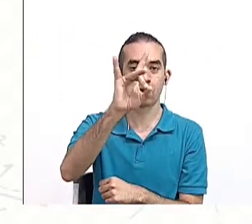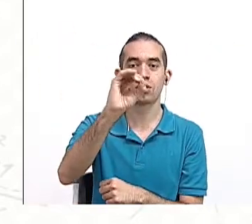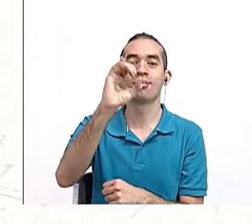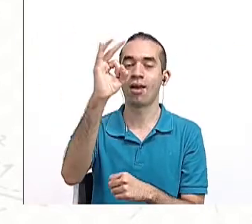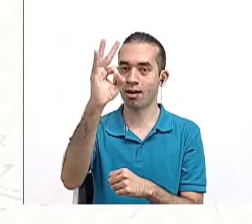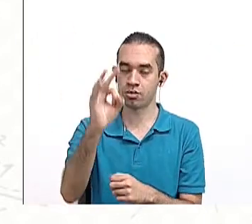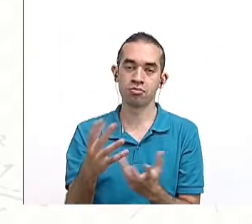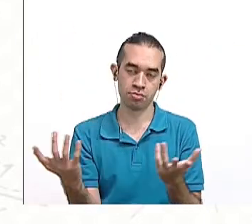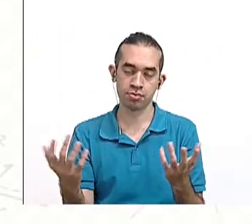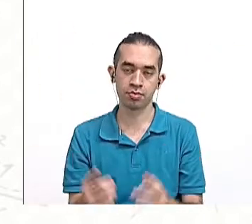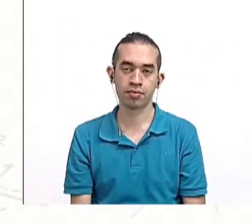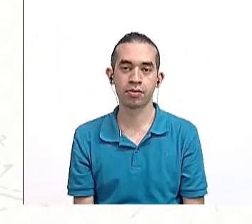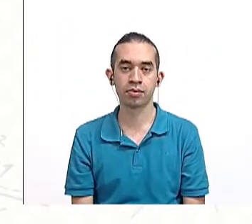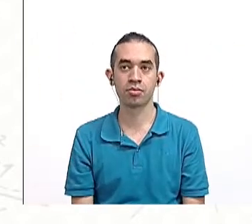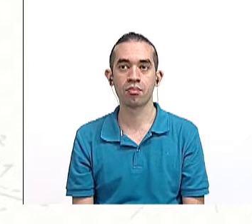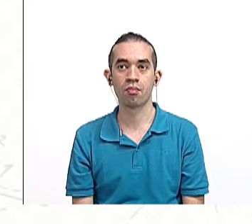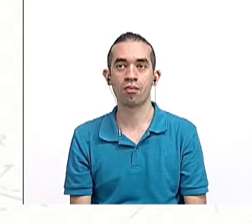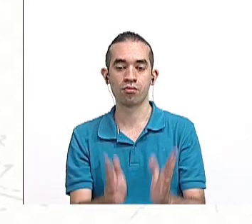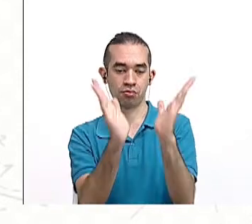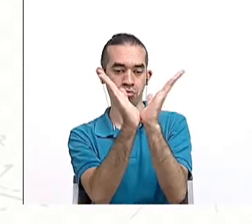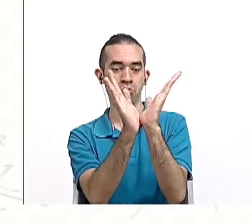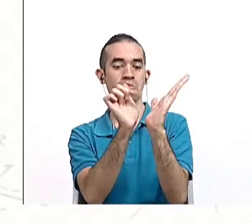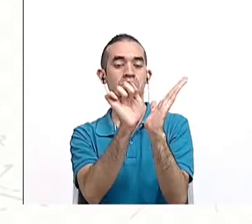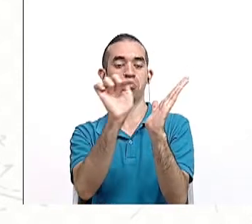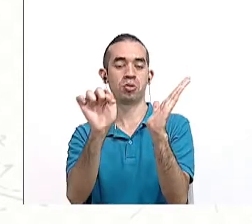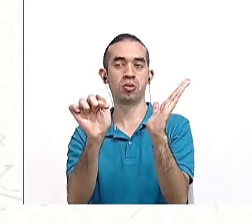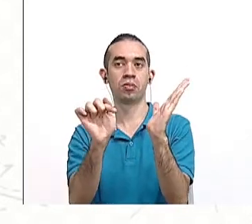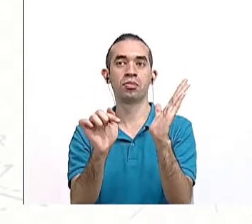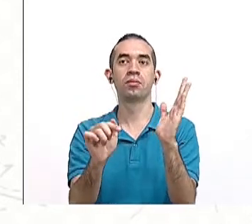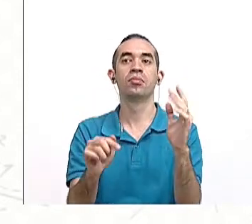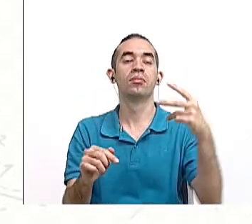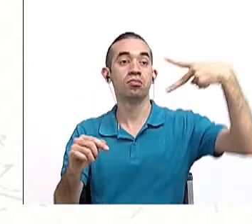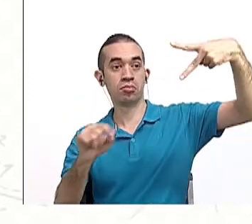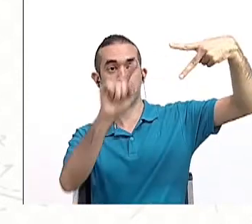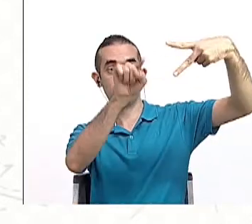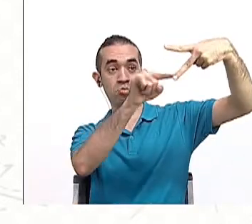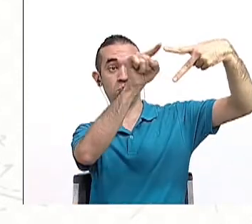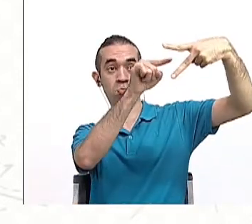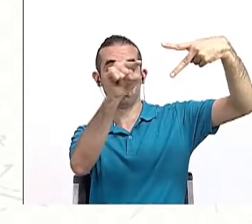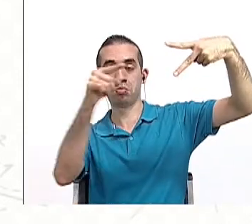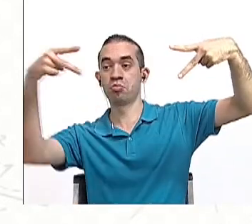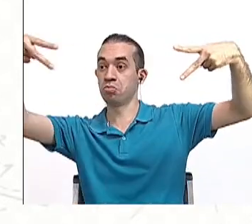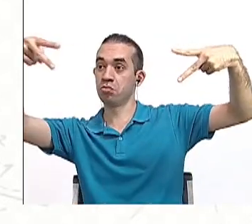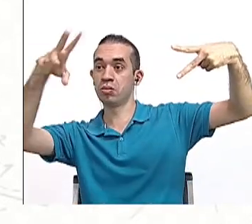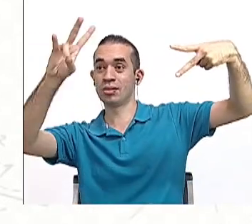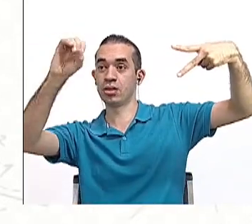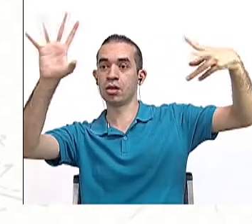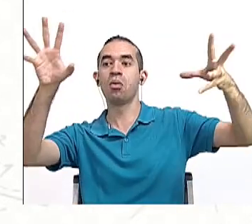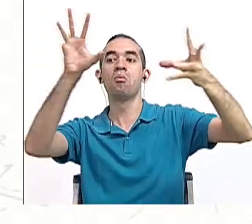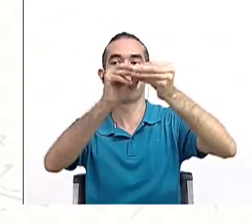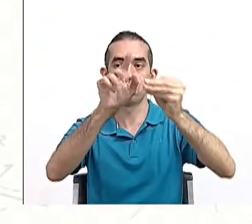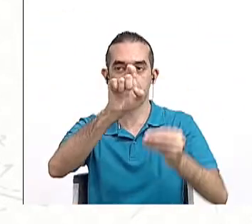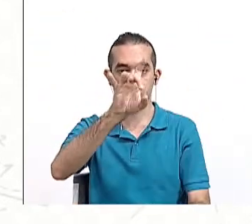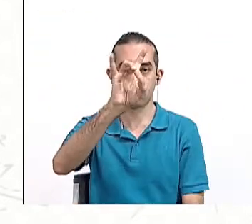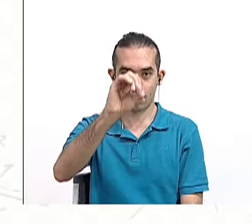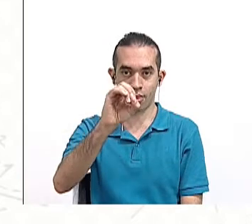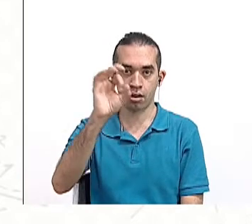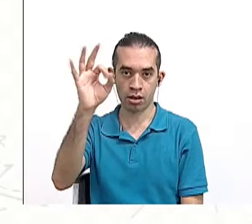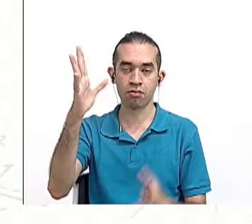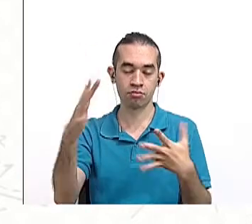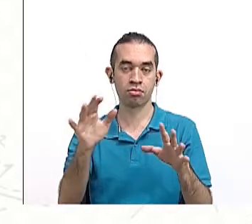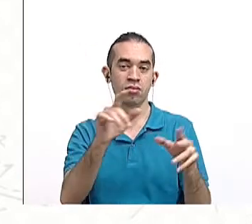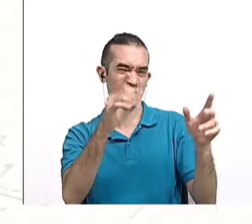es que niu más cita más 70 es igual a 180 ya tenemos el valor de citas sustituimos